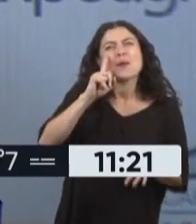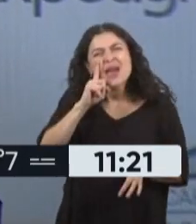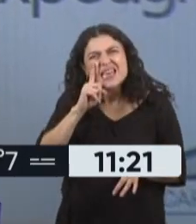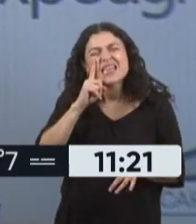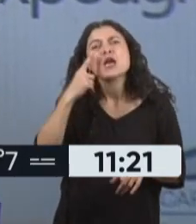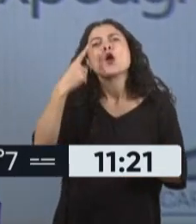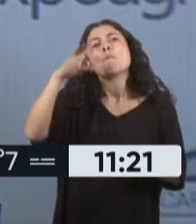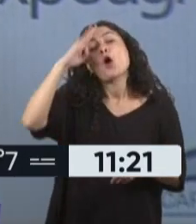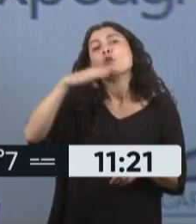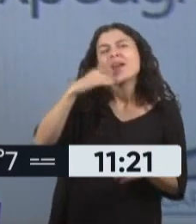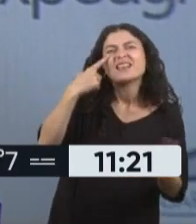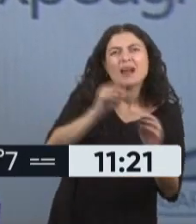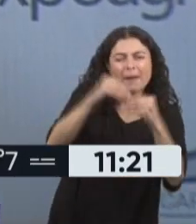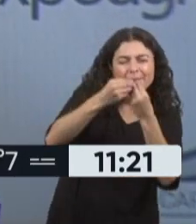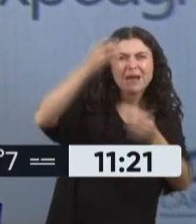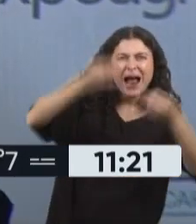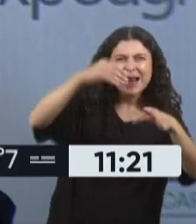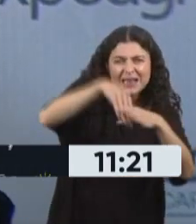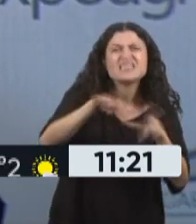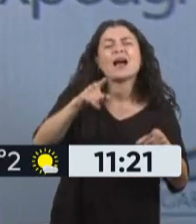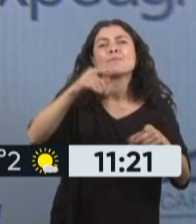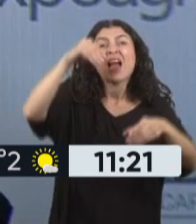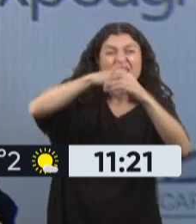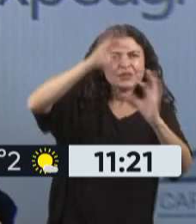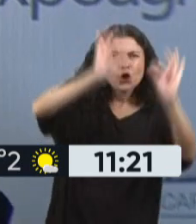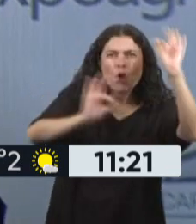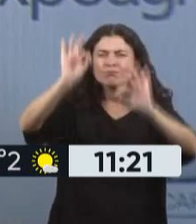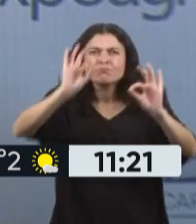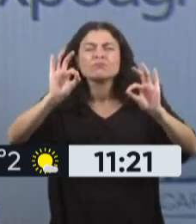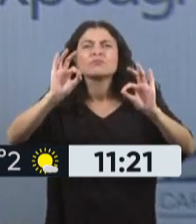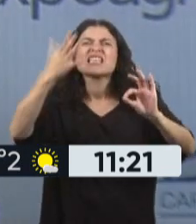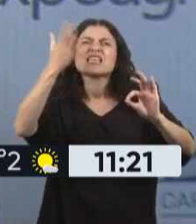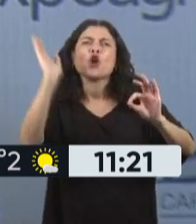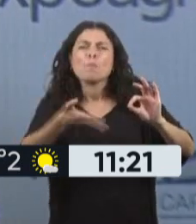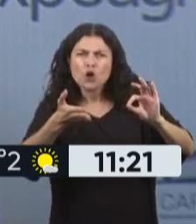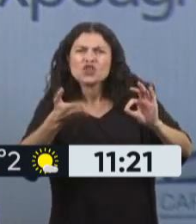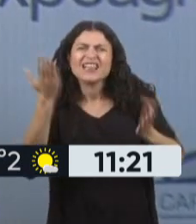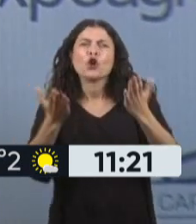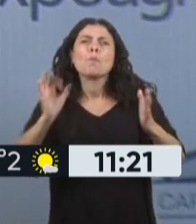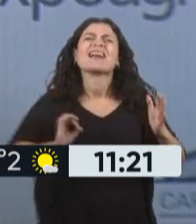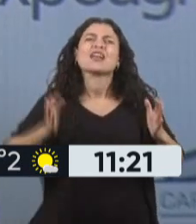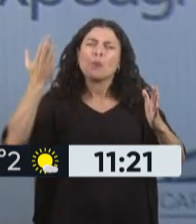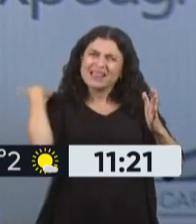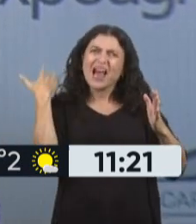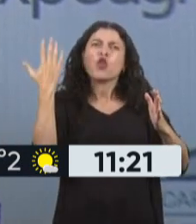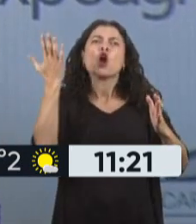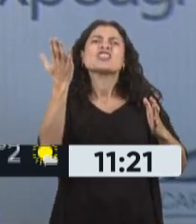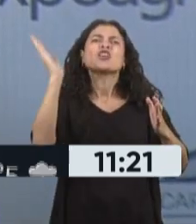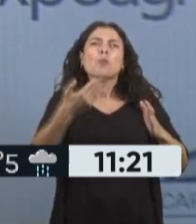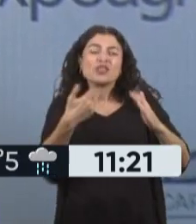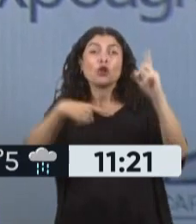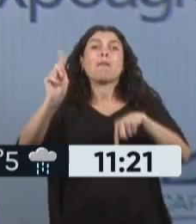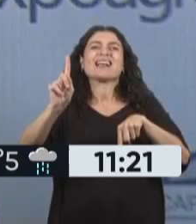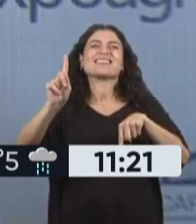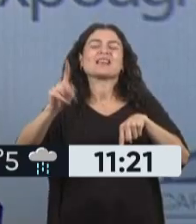versión mensual, terminamos 5% arriba del año 2023 y